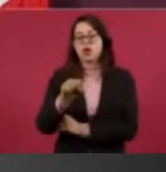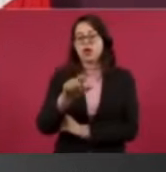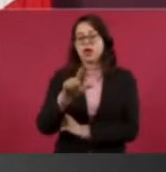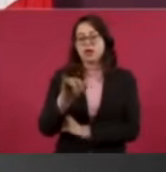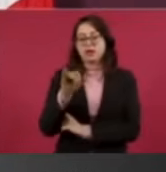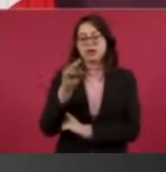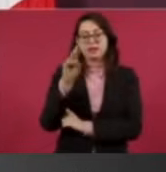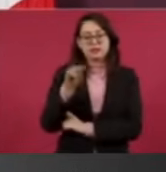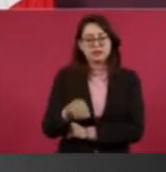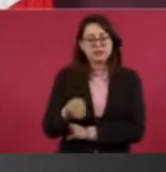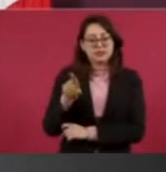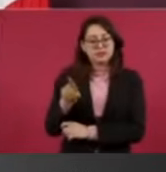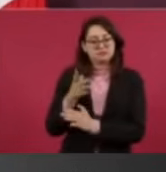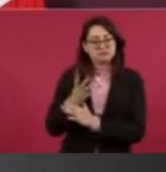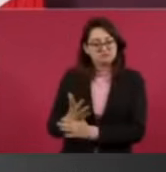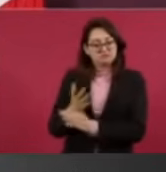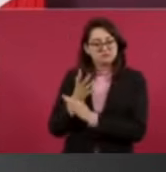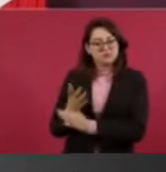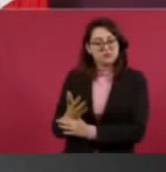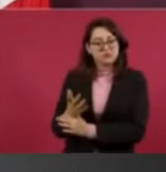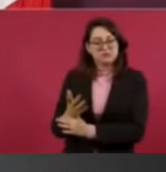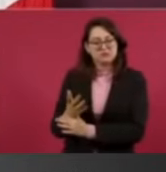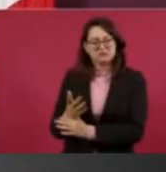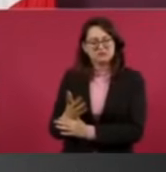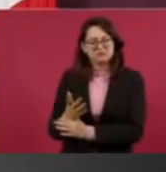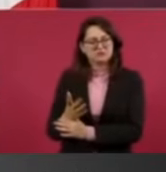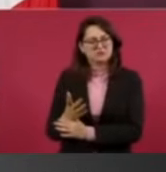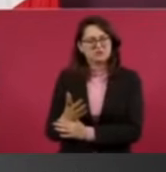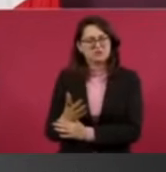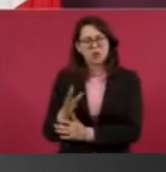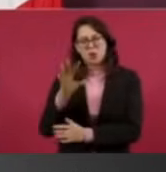se opone, no por,